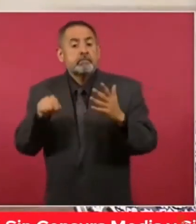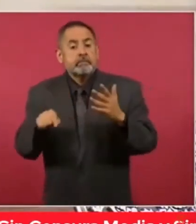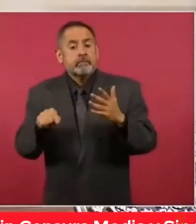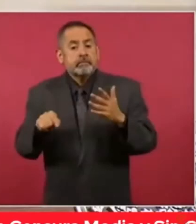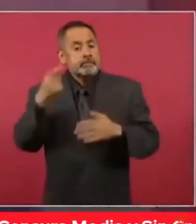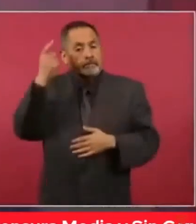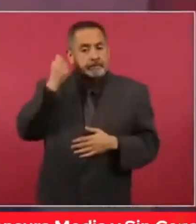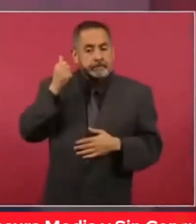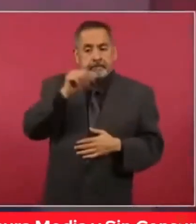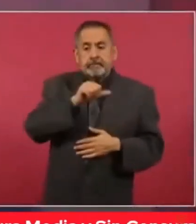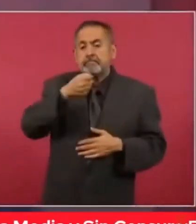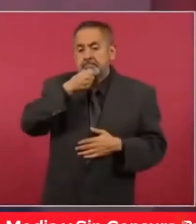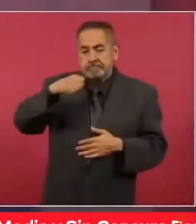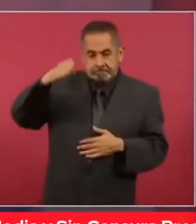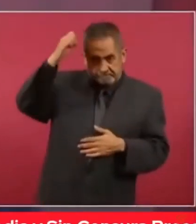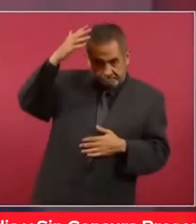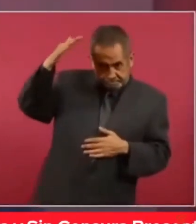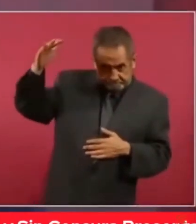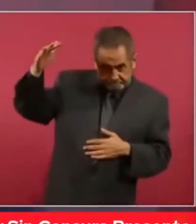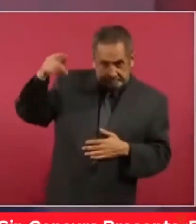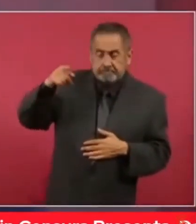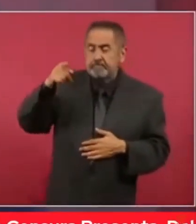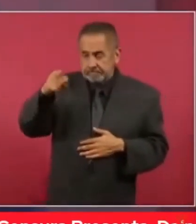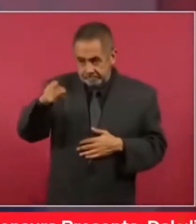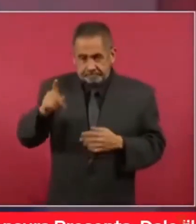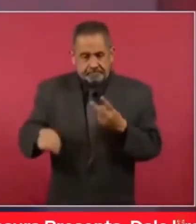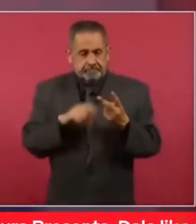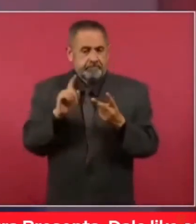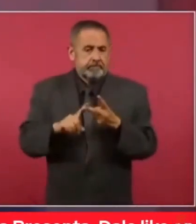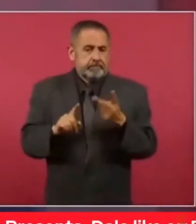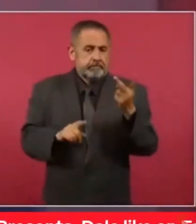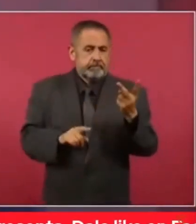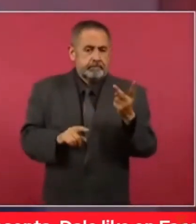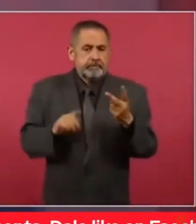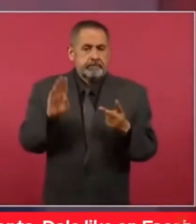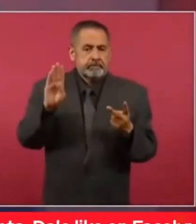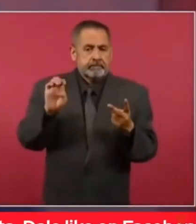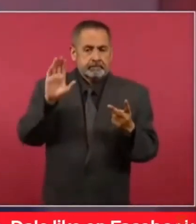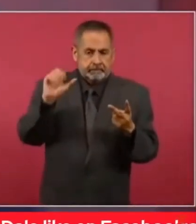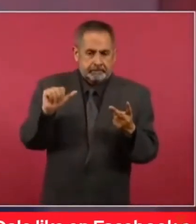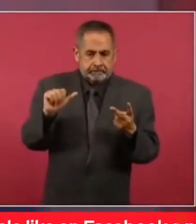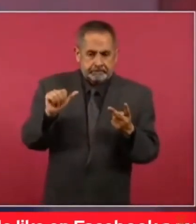la pensión a adultos mayores, se tiene las becas